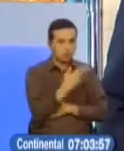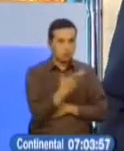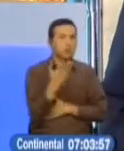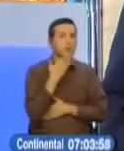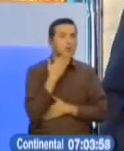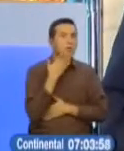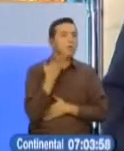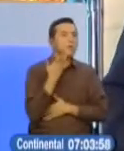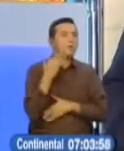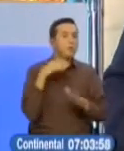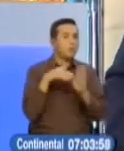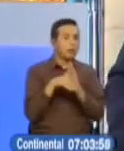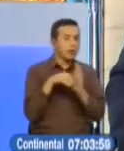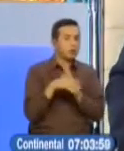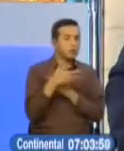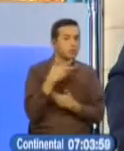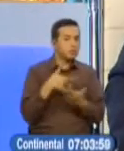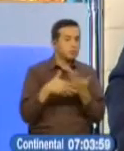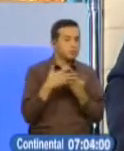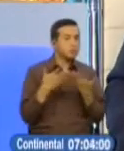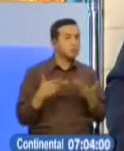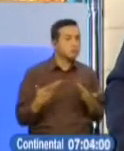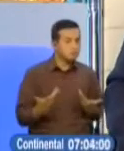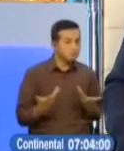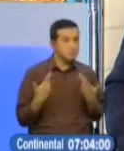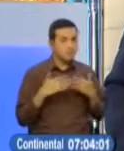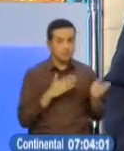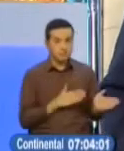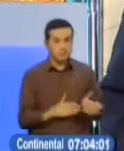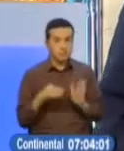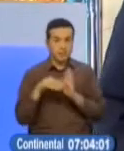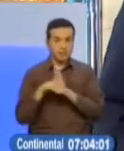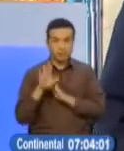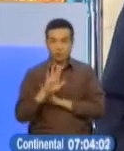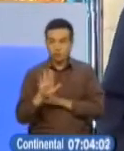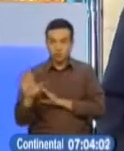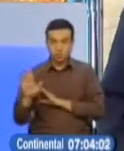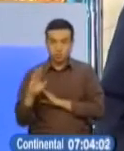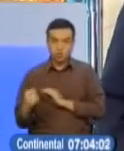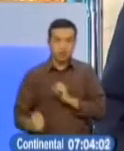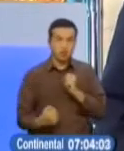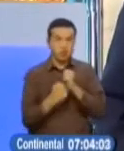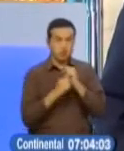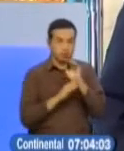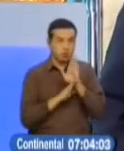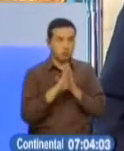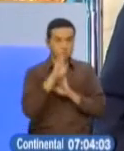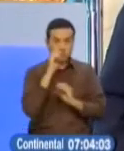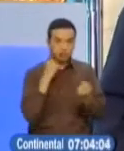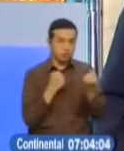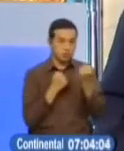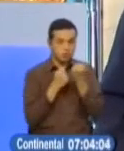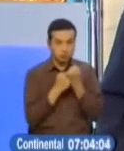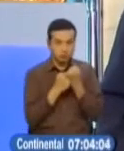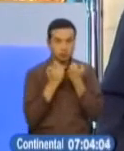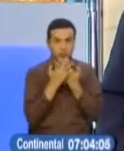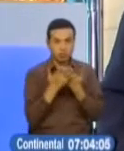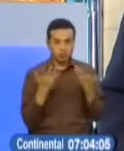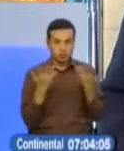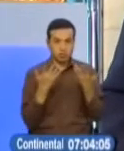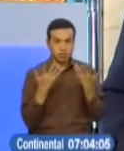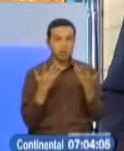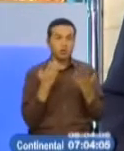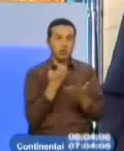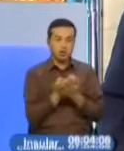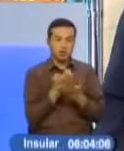estado y la situación de la banca y cómo también a partir del sistema financiero apuntalar y apoyar a este motor